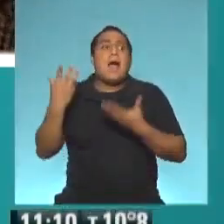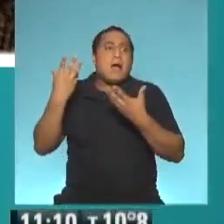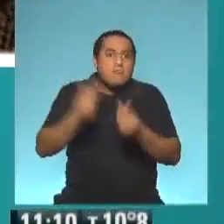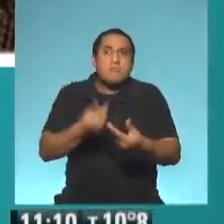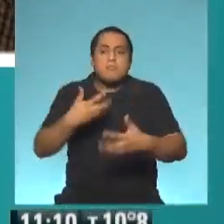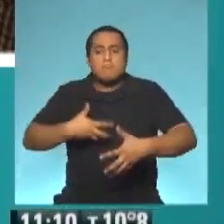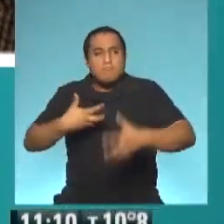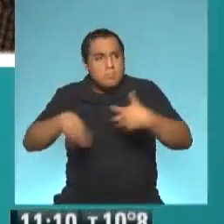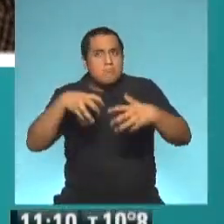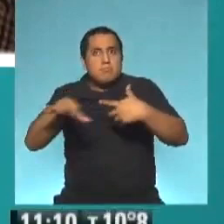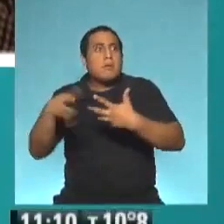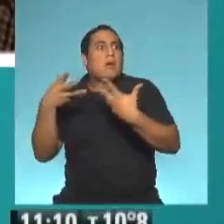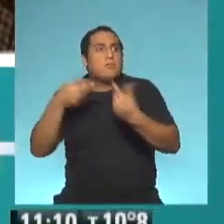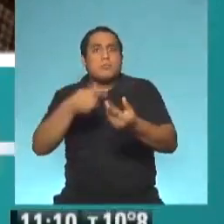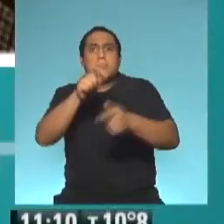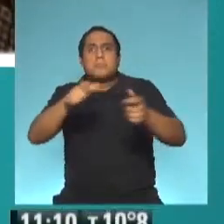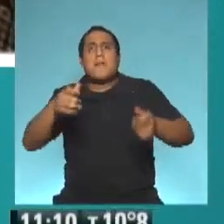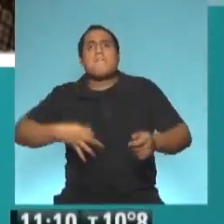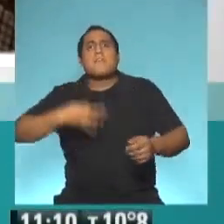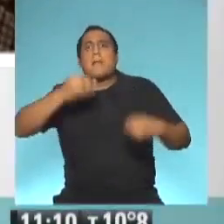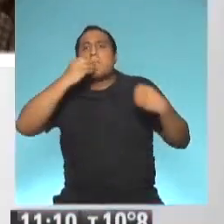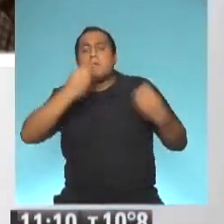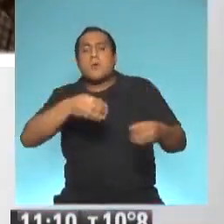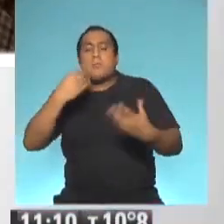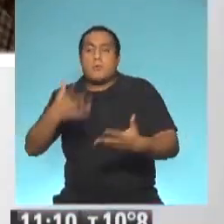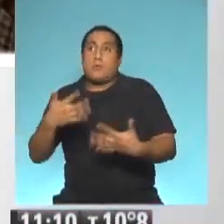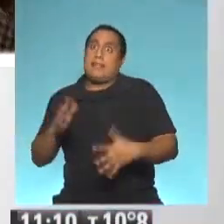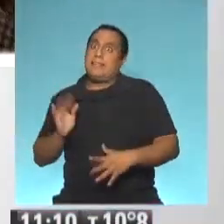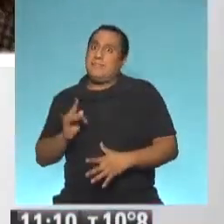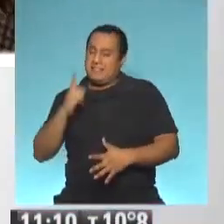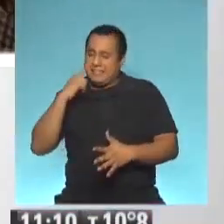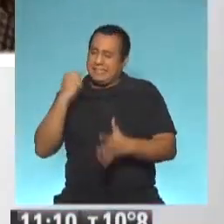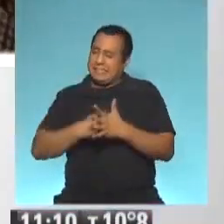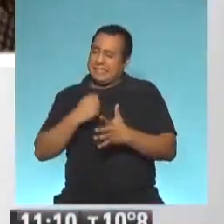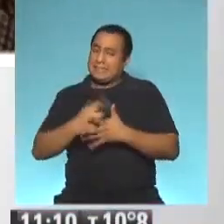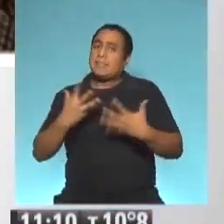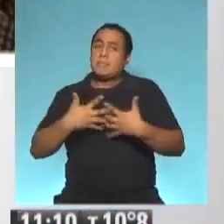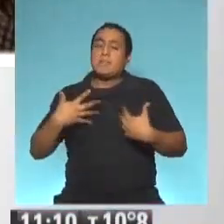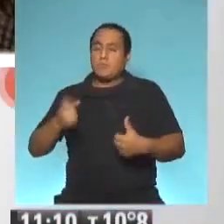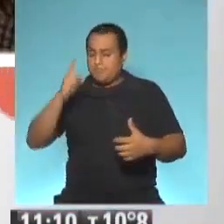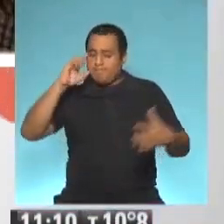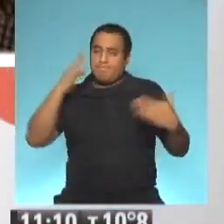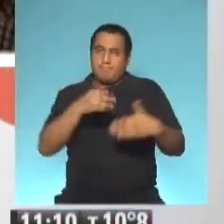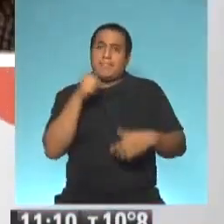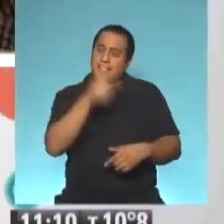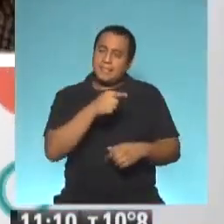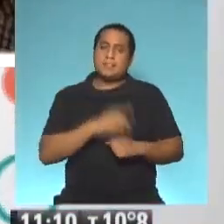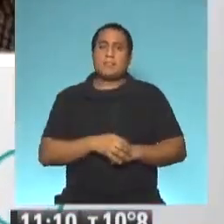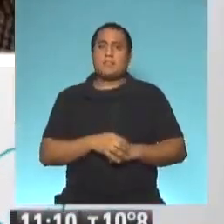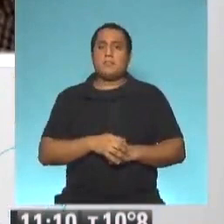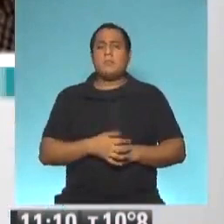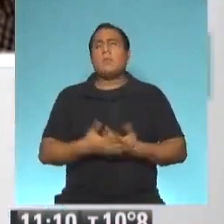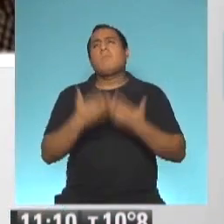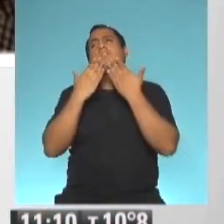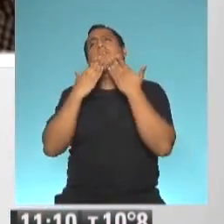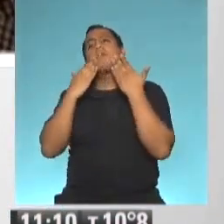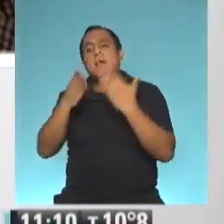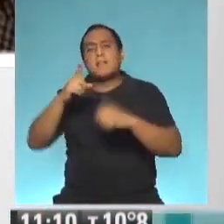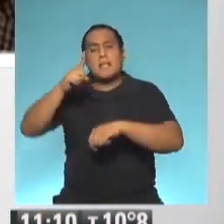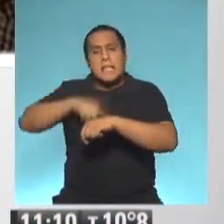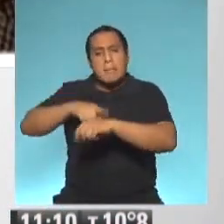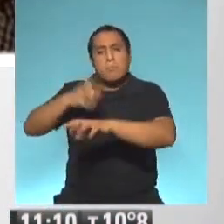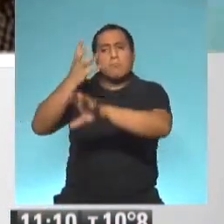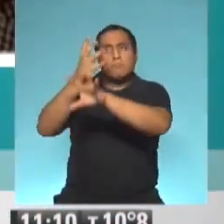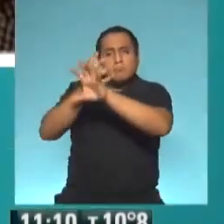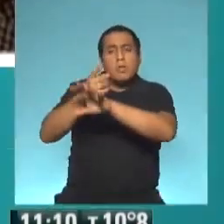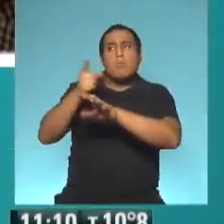constantemente los resultados, que eso también tiene que ver con uno de los desafíos del sistema de salud. Fundamental, los resultados. Le agradecemos, Sorati, este tiempo, porque